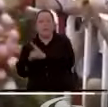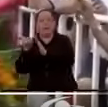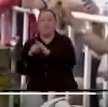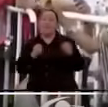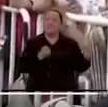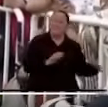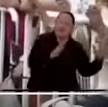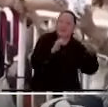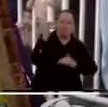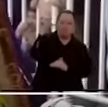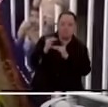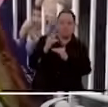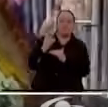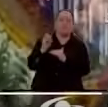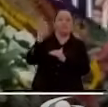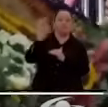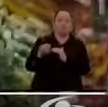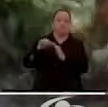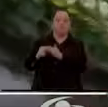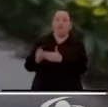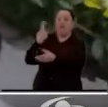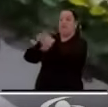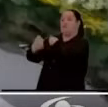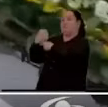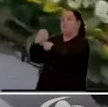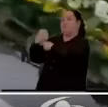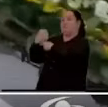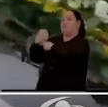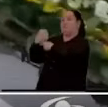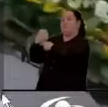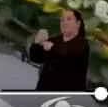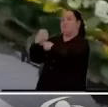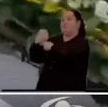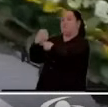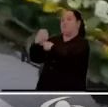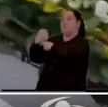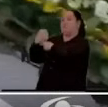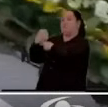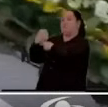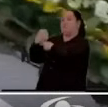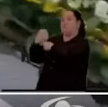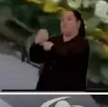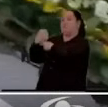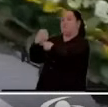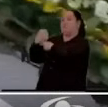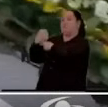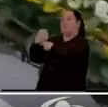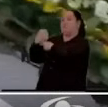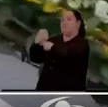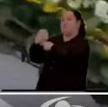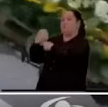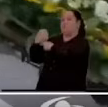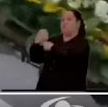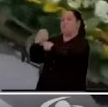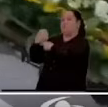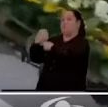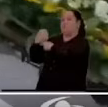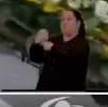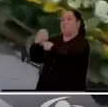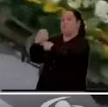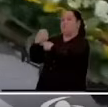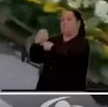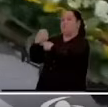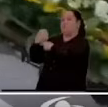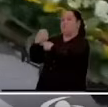durante estas fechas de un 70 por a comparación del año pasado eso es lo que dice caracol que supuestamente